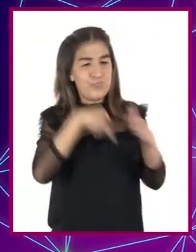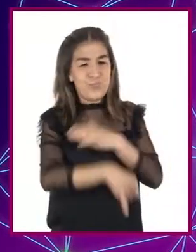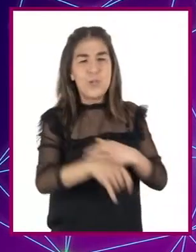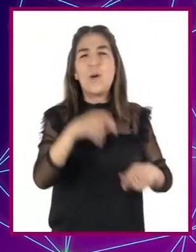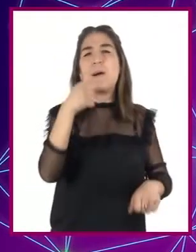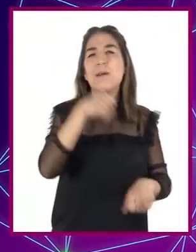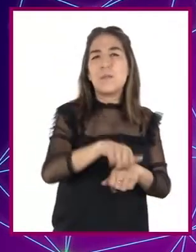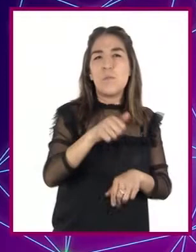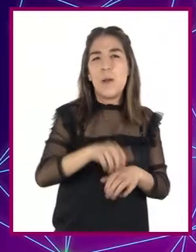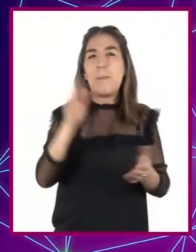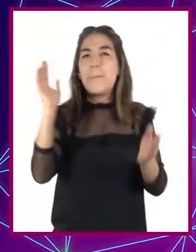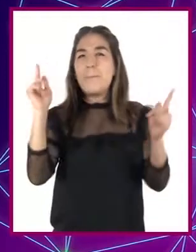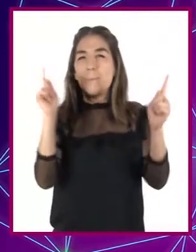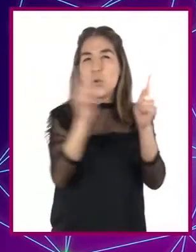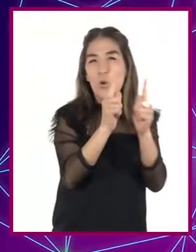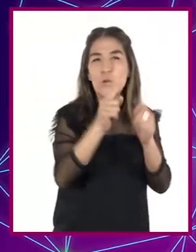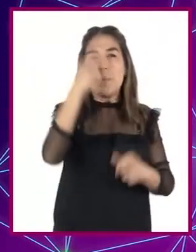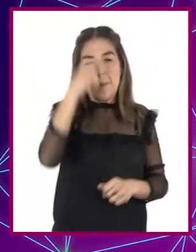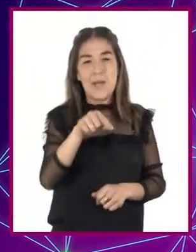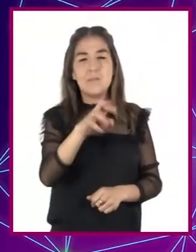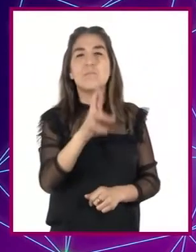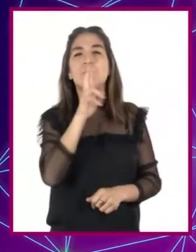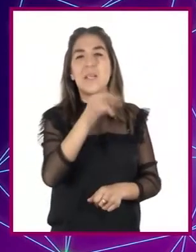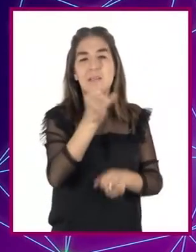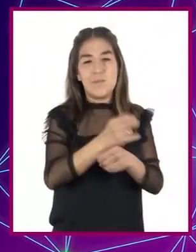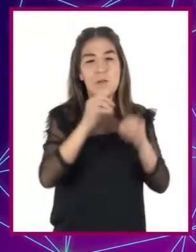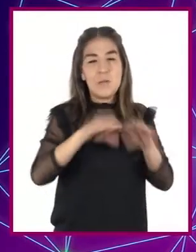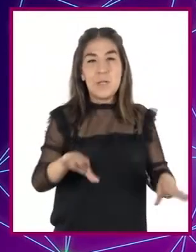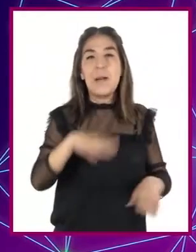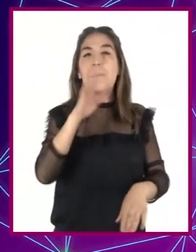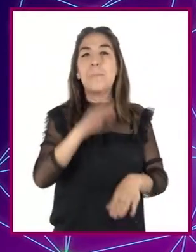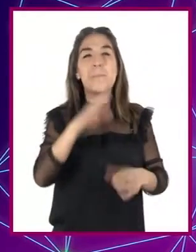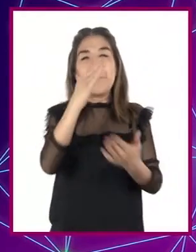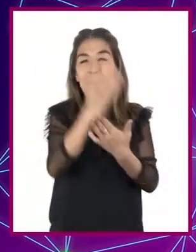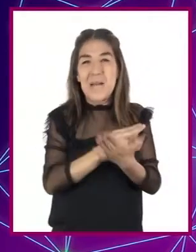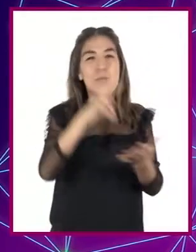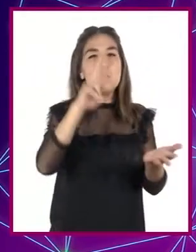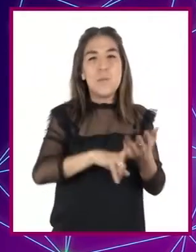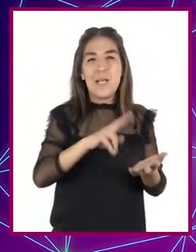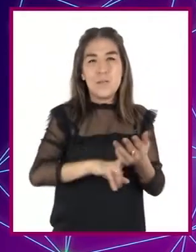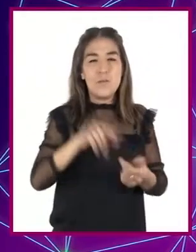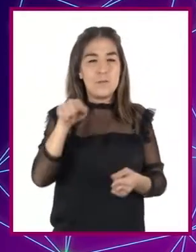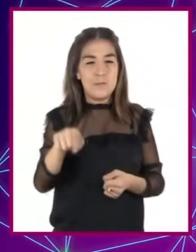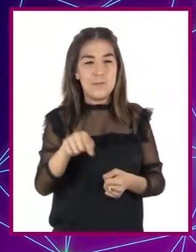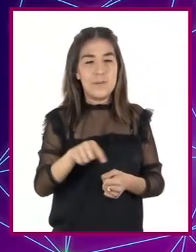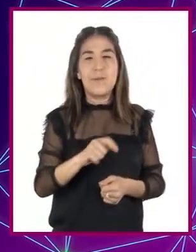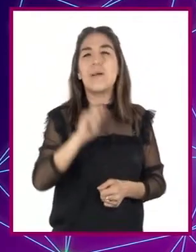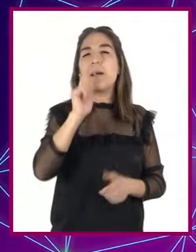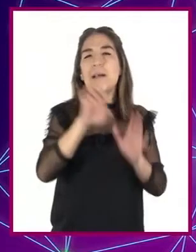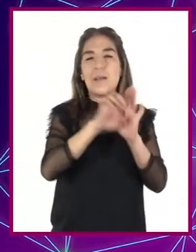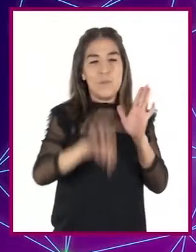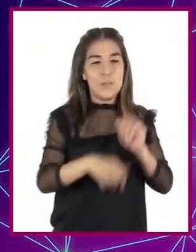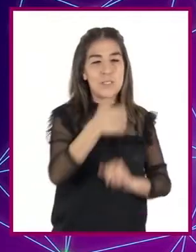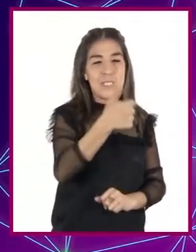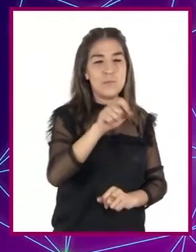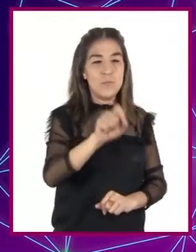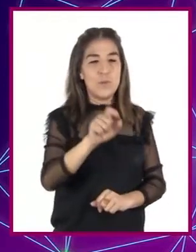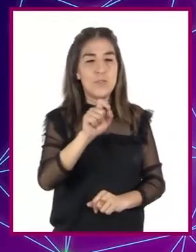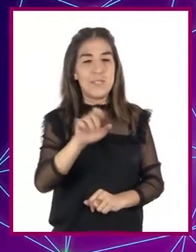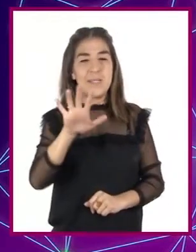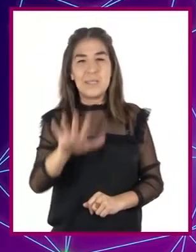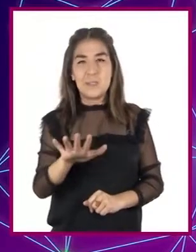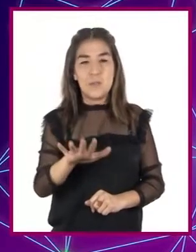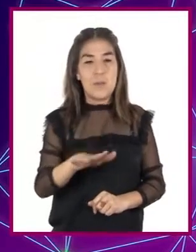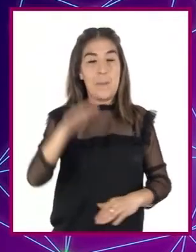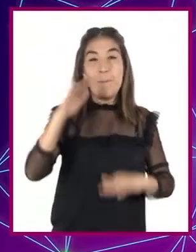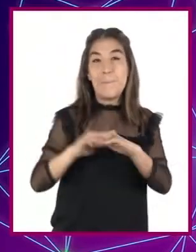para determinar el primer intervalo. El dato con menor valor de límite inferior, es decir, 6.35, y el